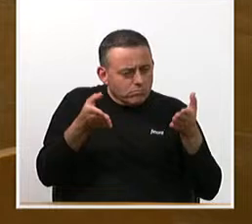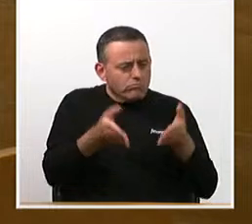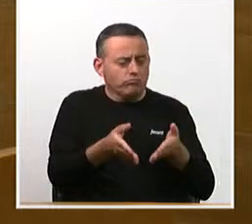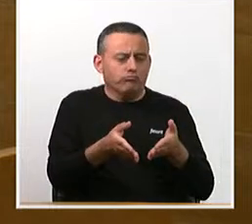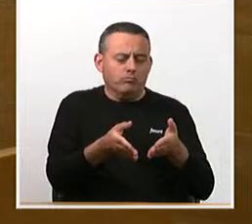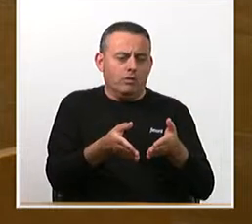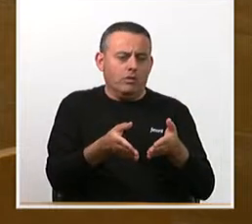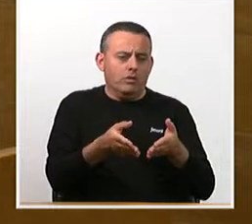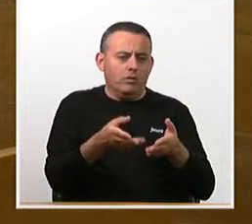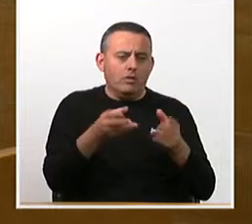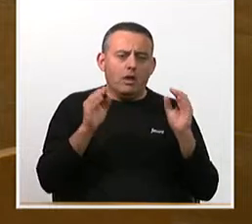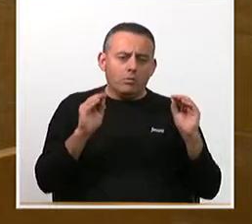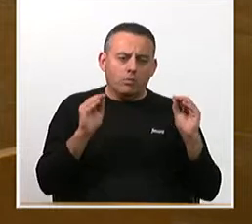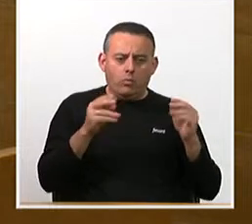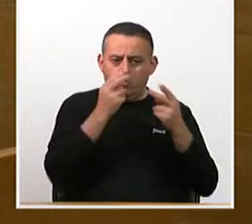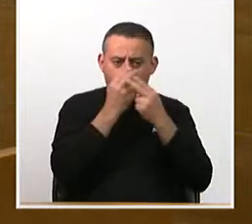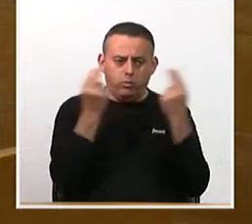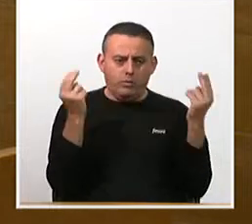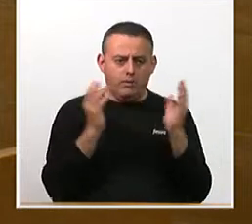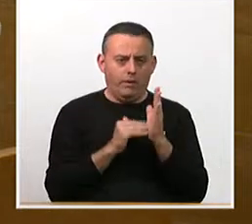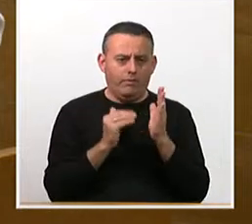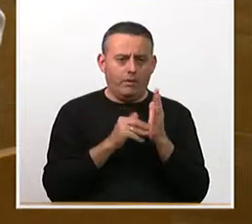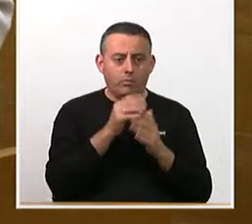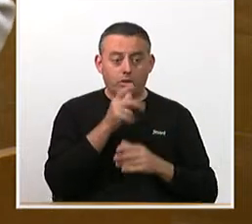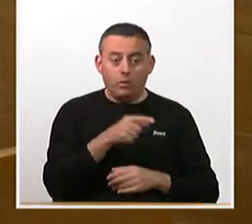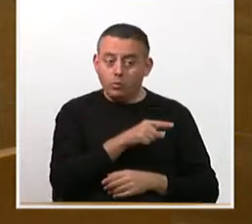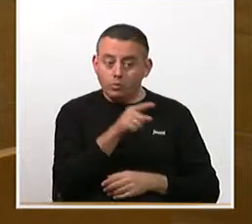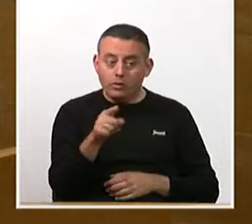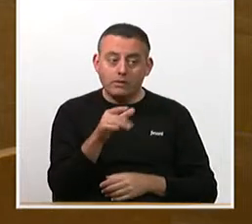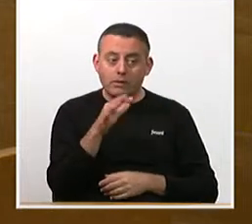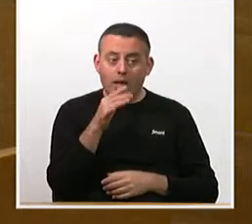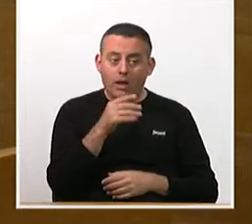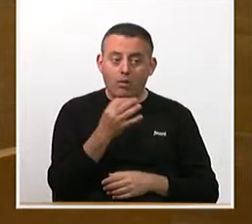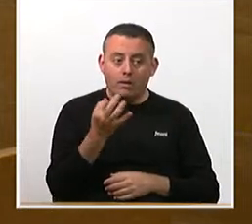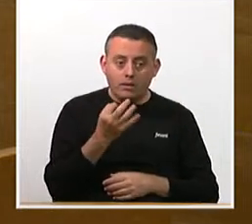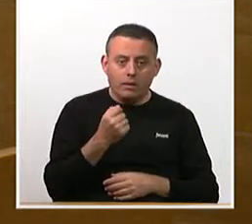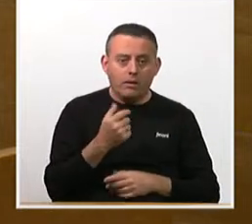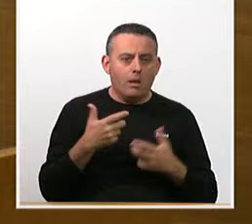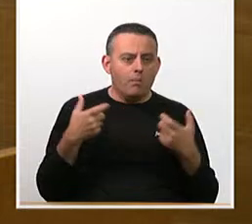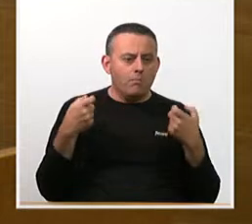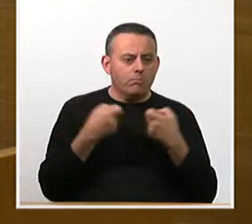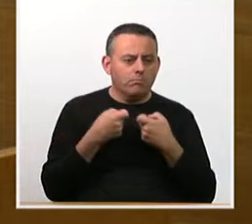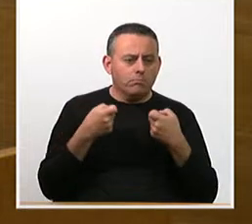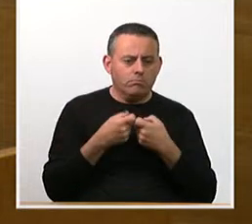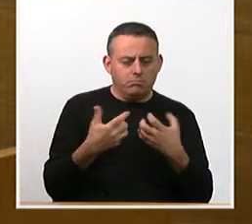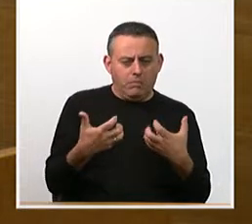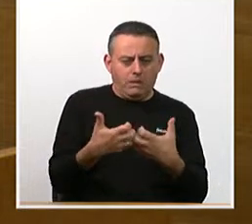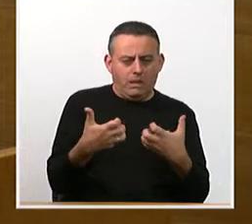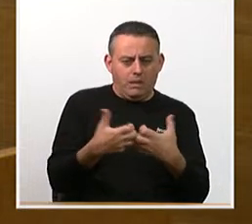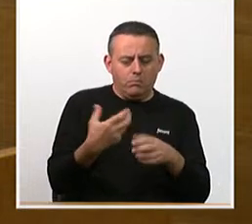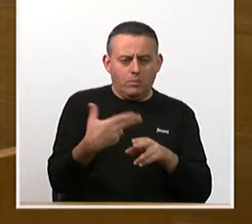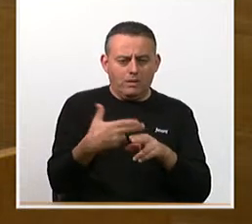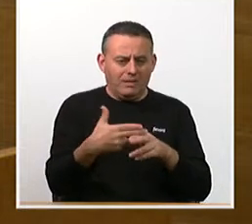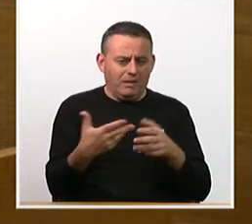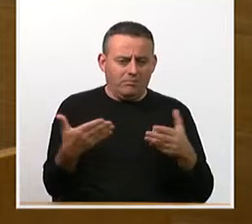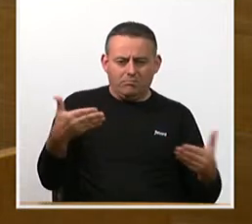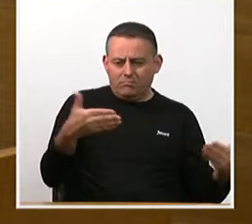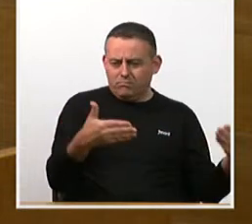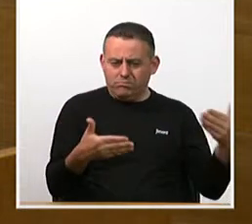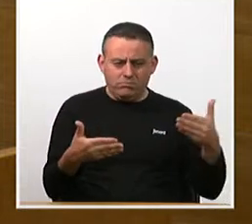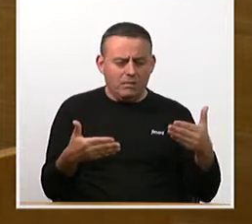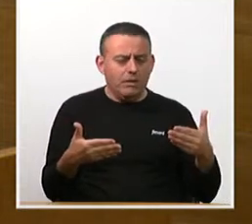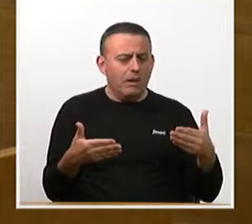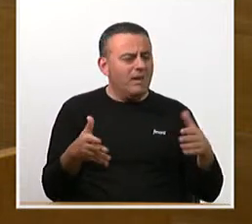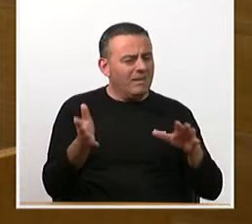valenciana V están provoc una batalla política deen de costar la politización